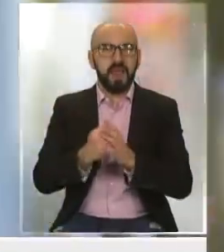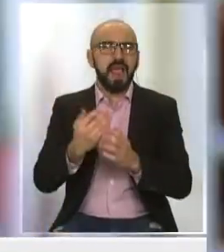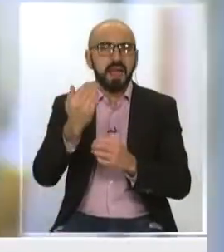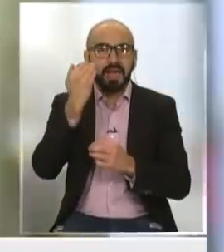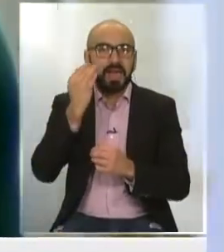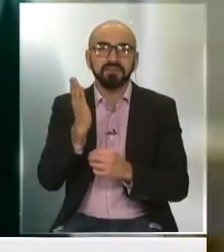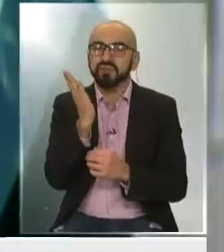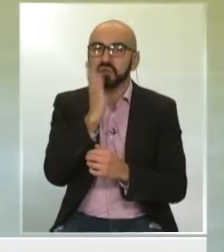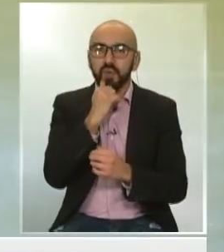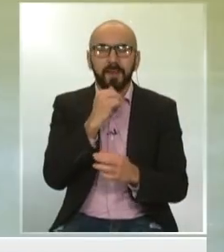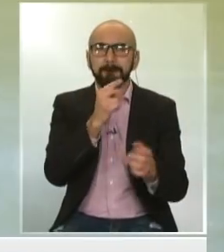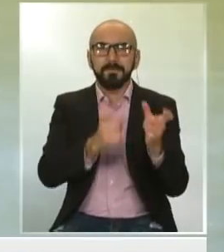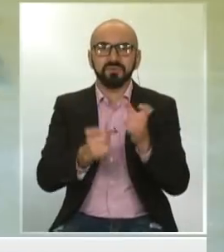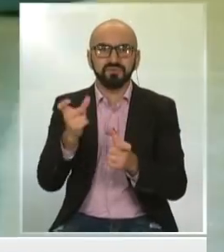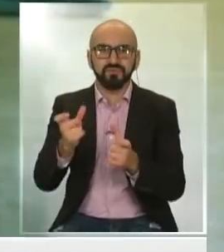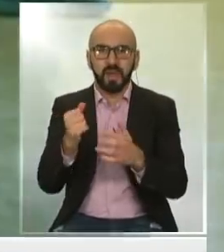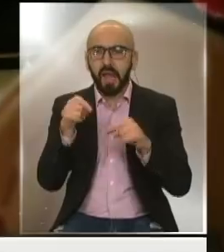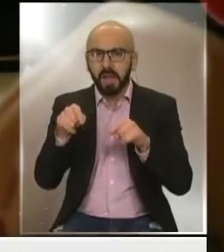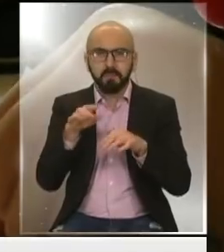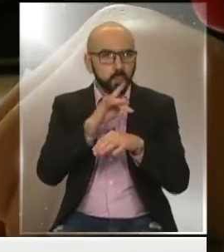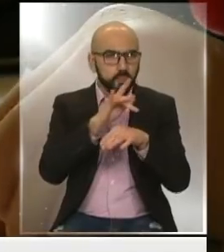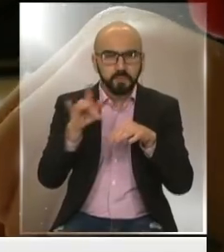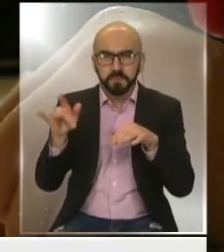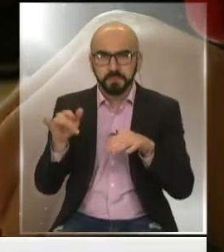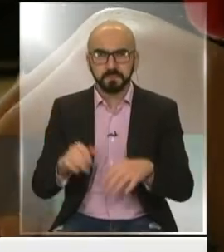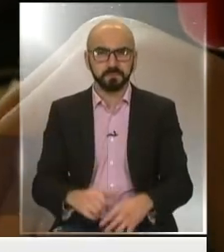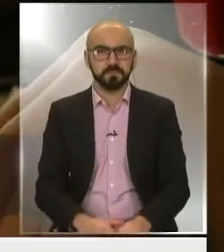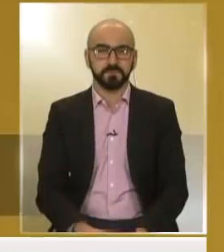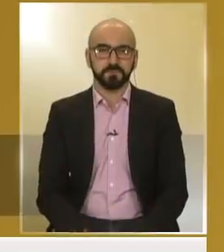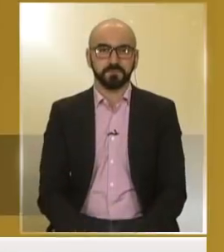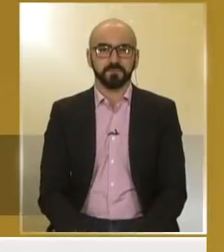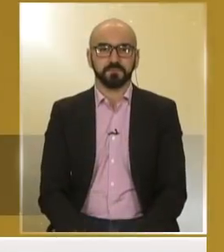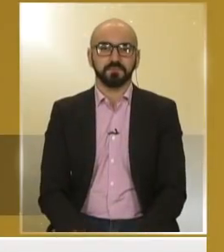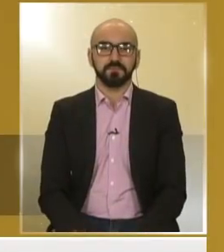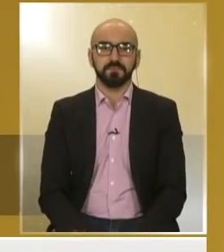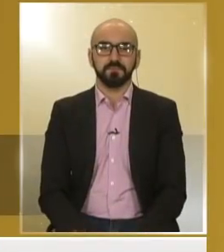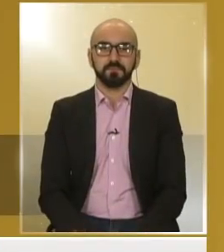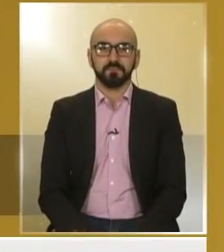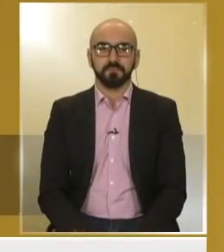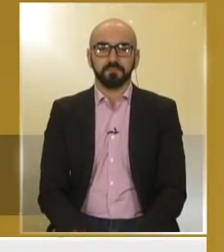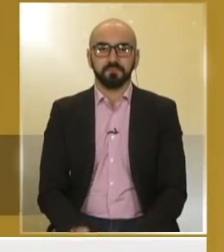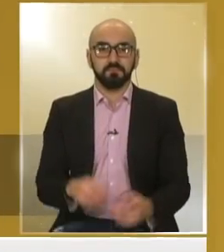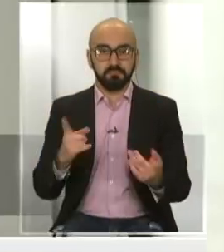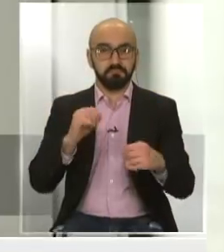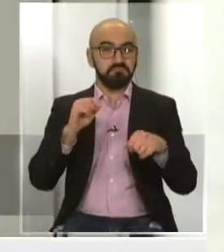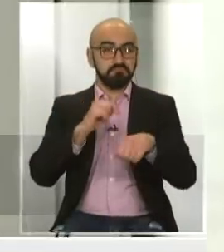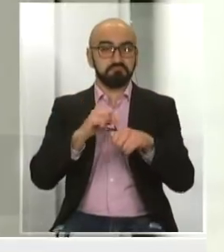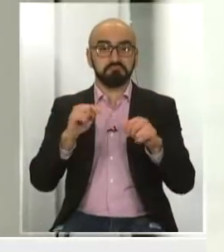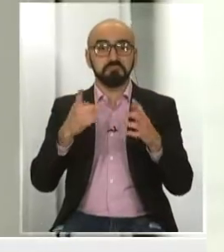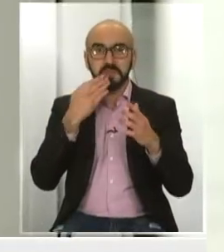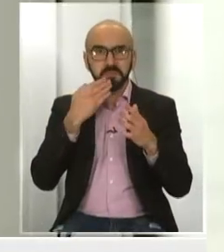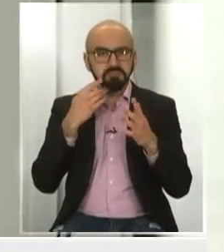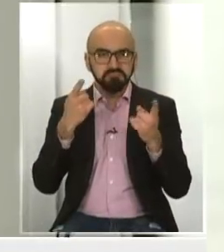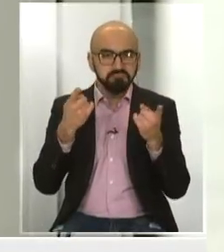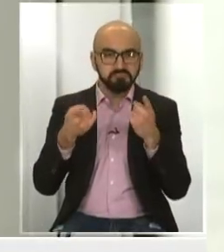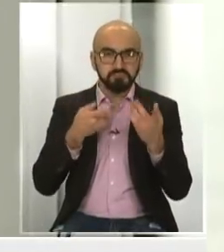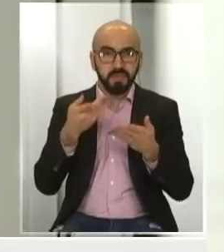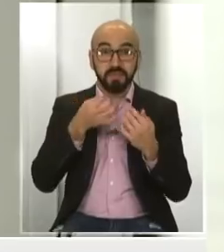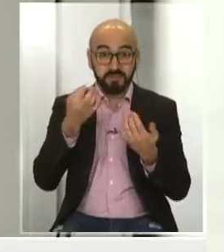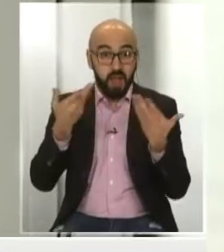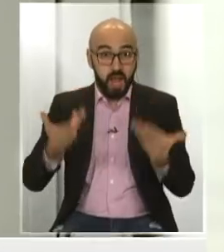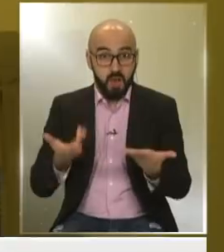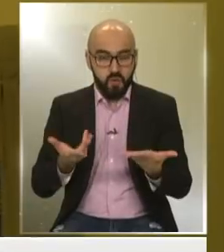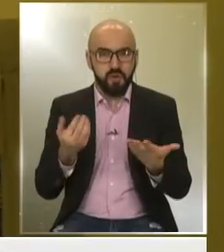no había pacientes en esta zona. Llegó el de las 7 de la mañana y también está paciente, ¿sí? Hoy la realidad